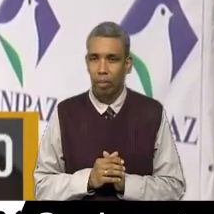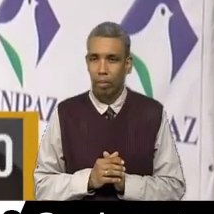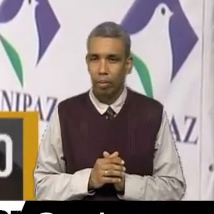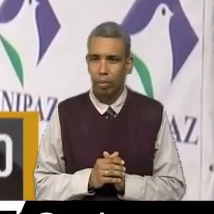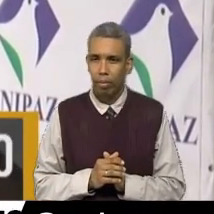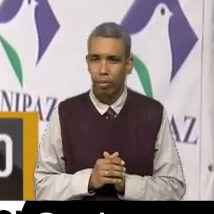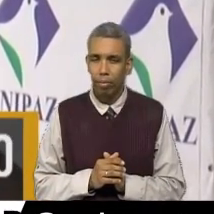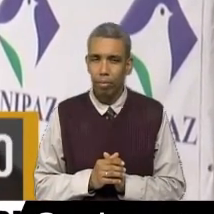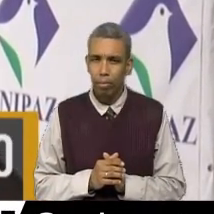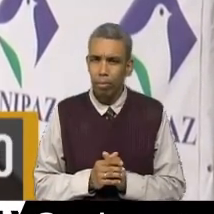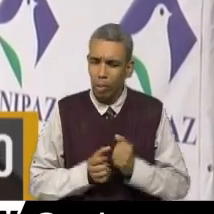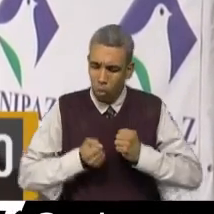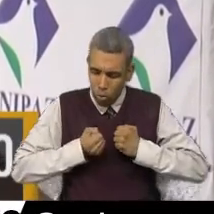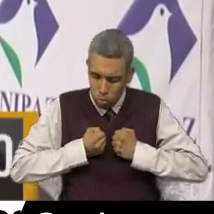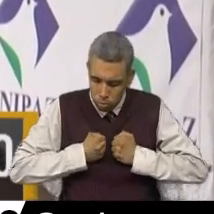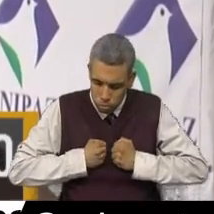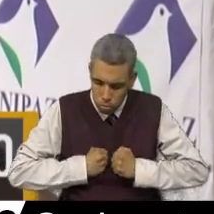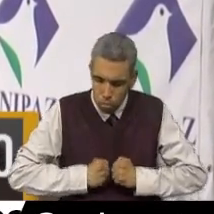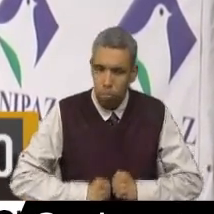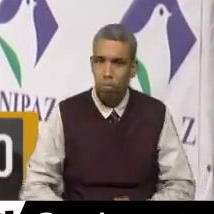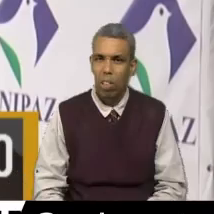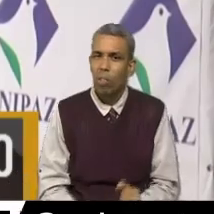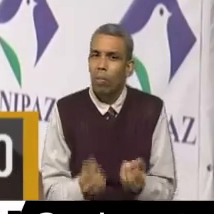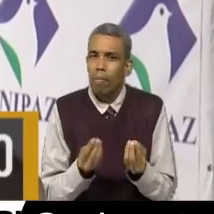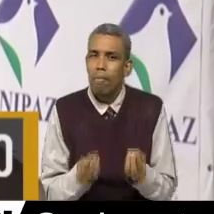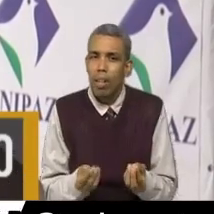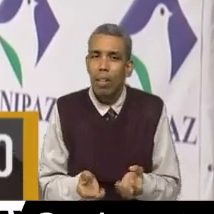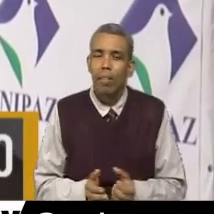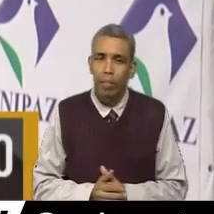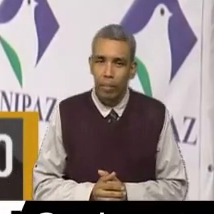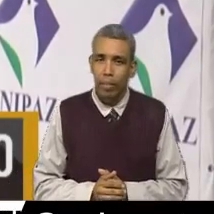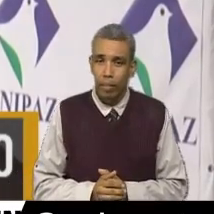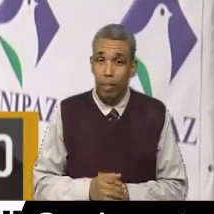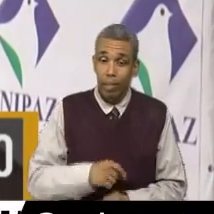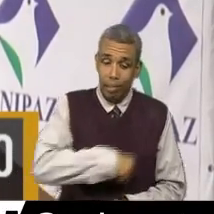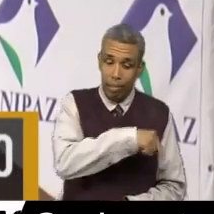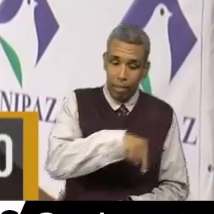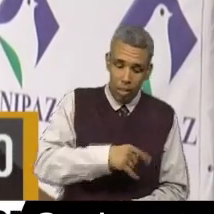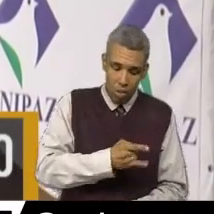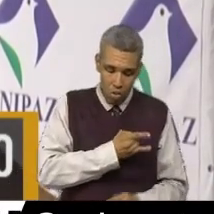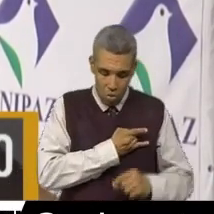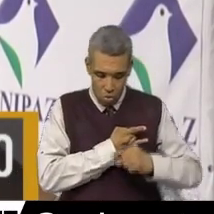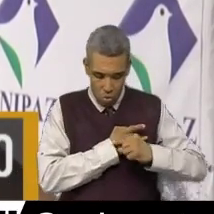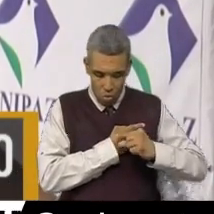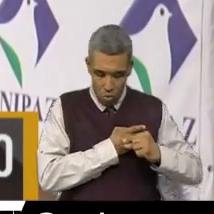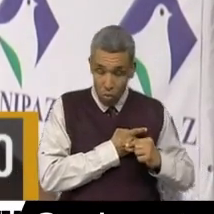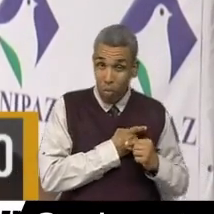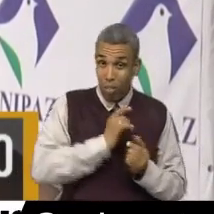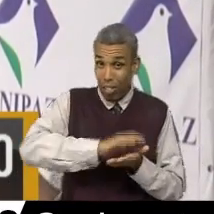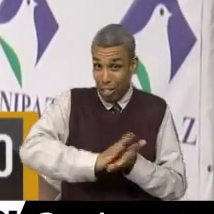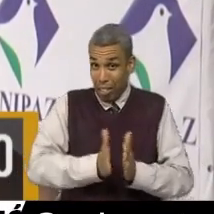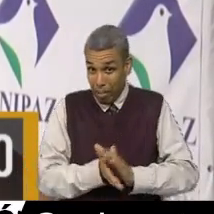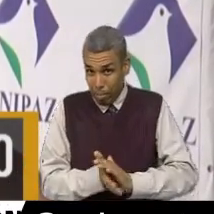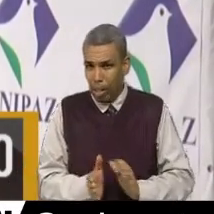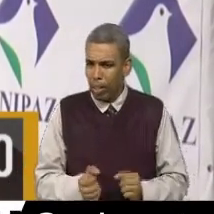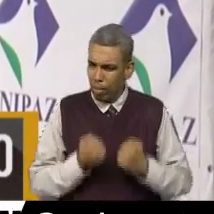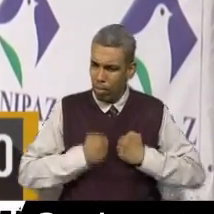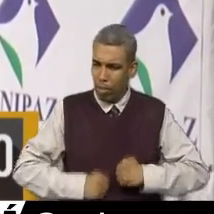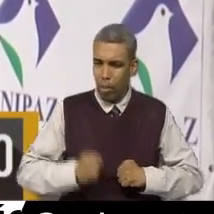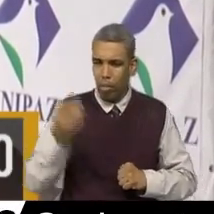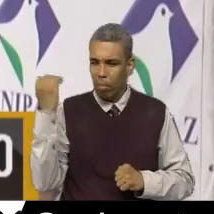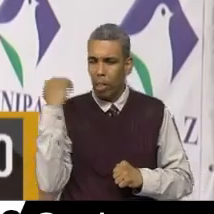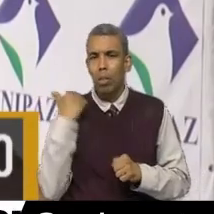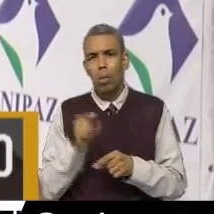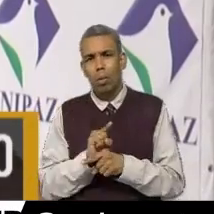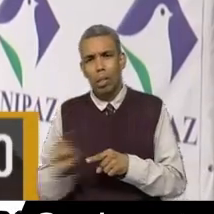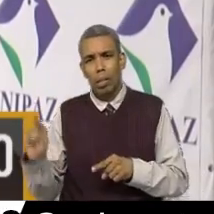ingentes esfuerzos porque se nos reconozca, se reconozca el trabajo que viene haciendo UNIPAS. De hecho, pues mira, apenas hace una semana Colciencia reconoció a